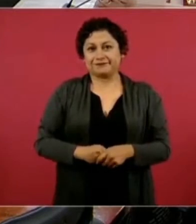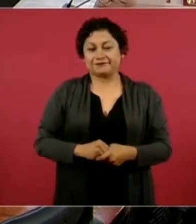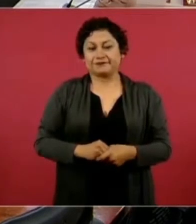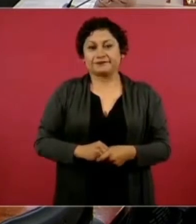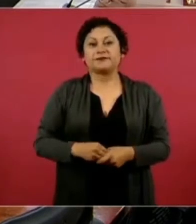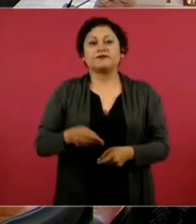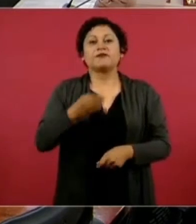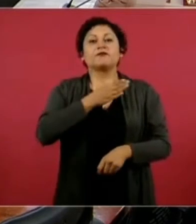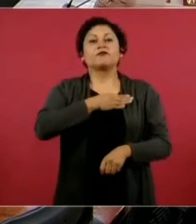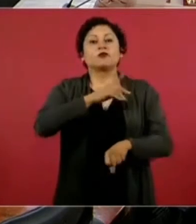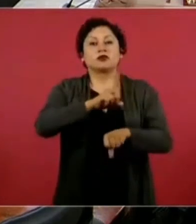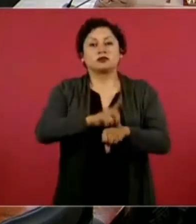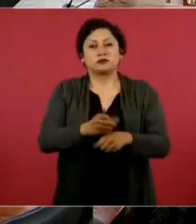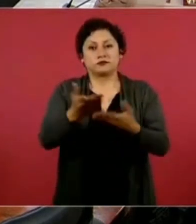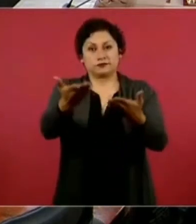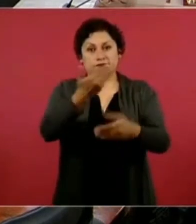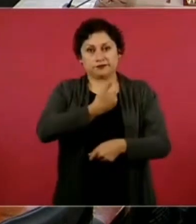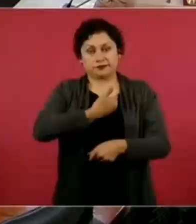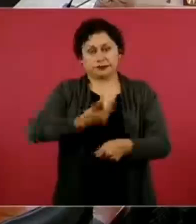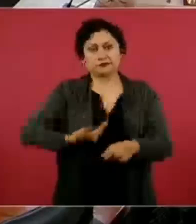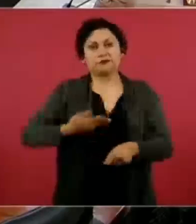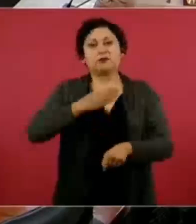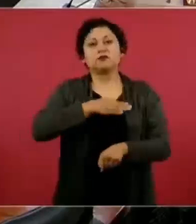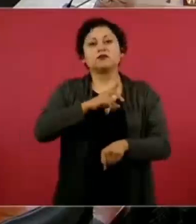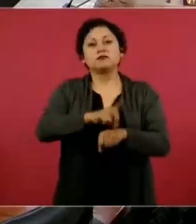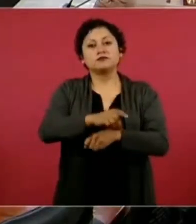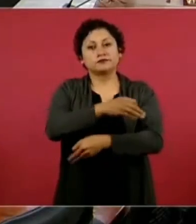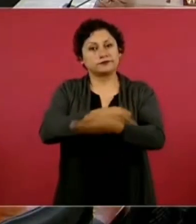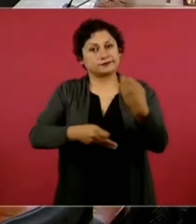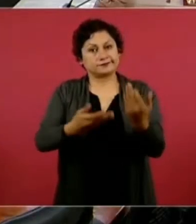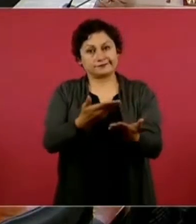Buenos días, presidente. Buenos días a todos y a todas.